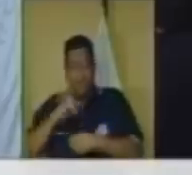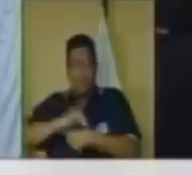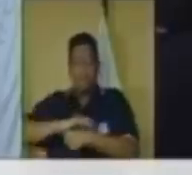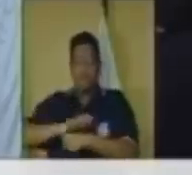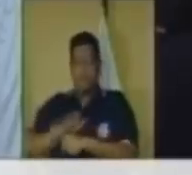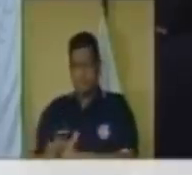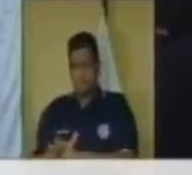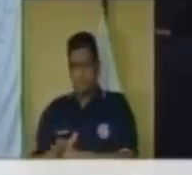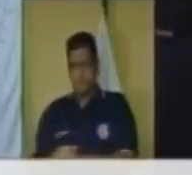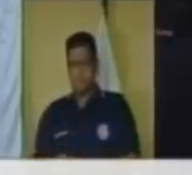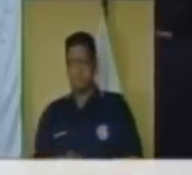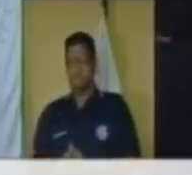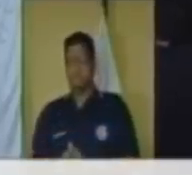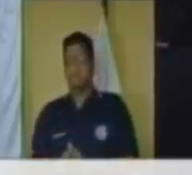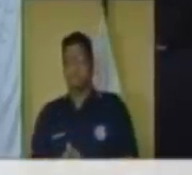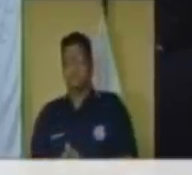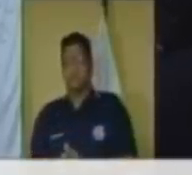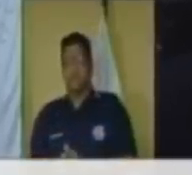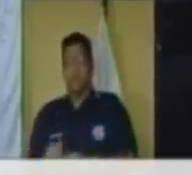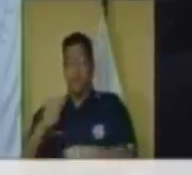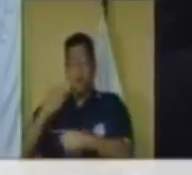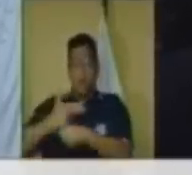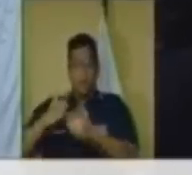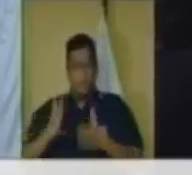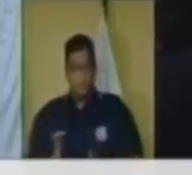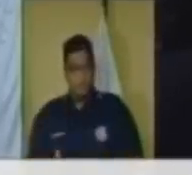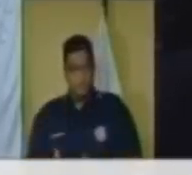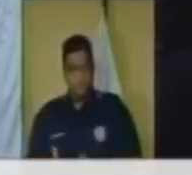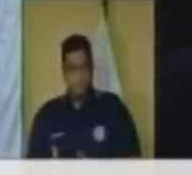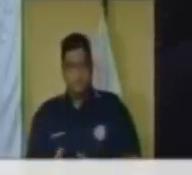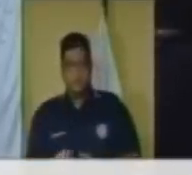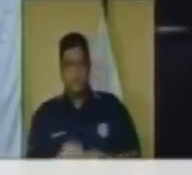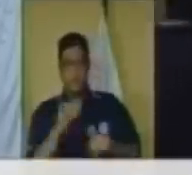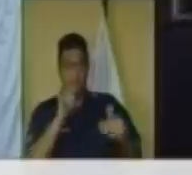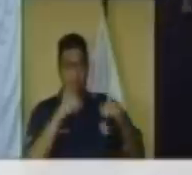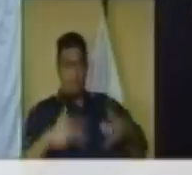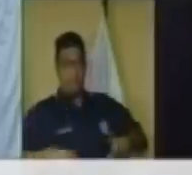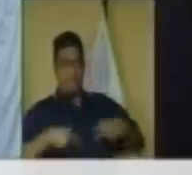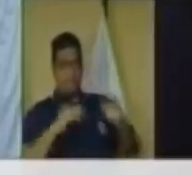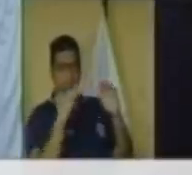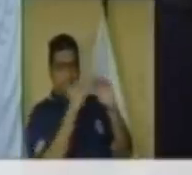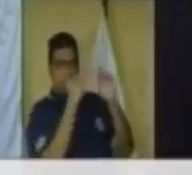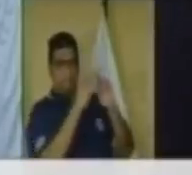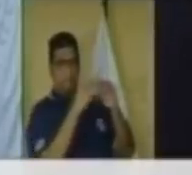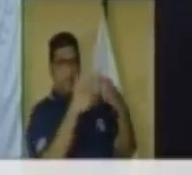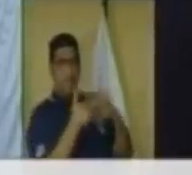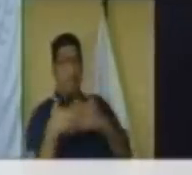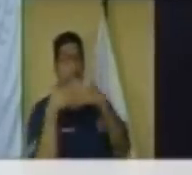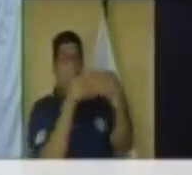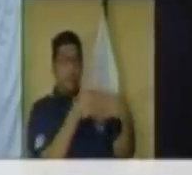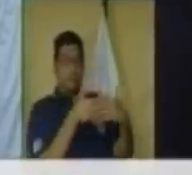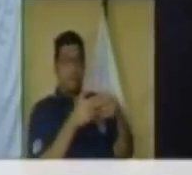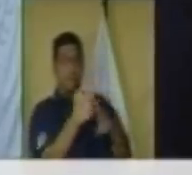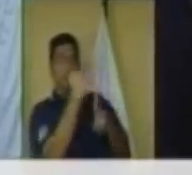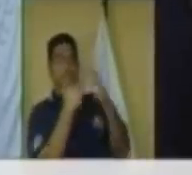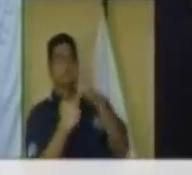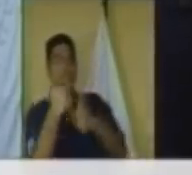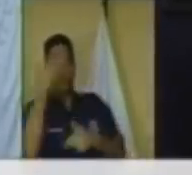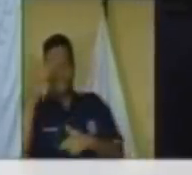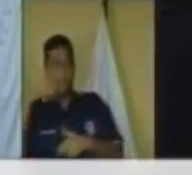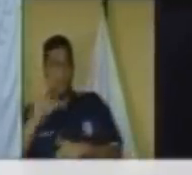6. Los guatemaltecos que regresen desde los Estados Unidos a partir del próximo lunes 16 de